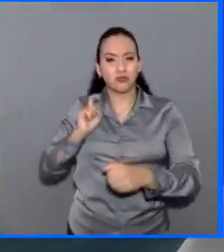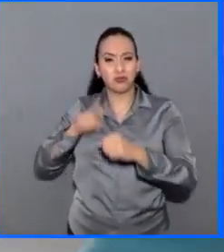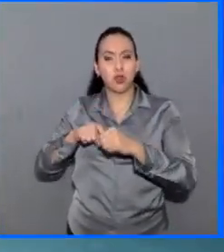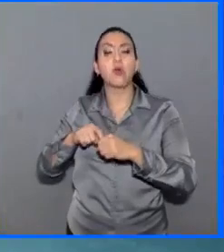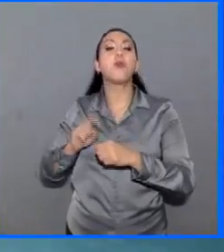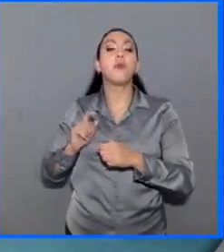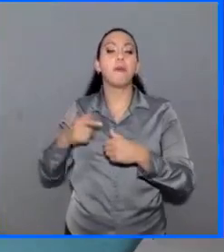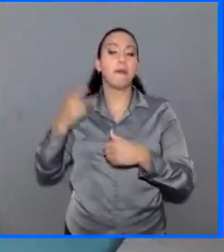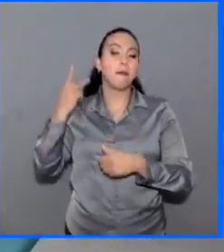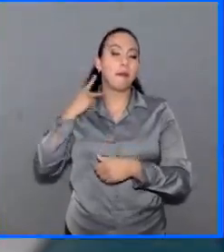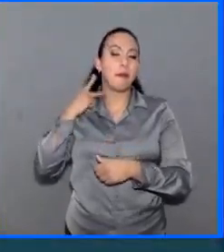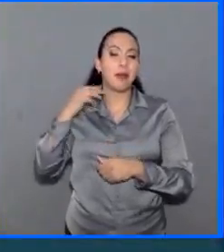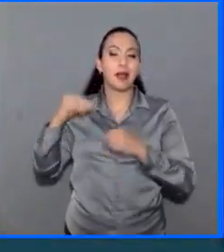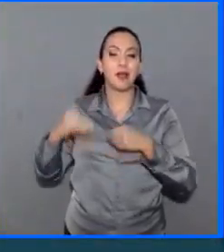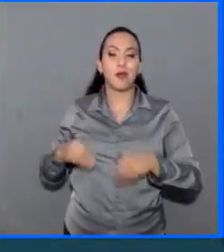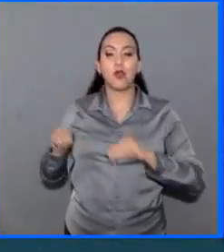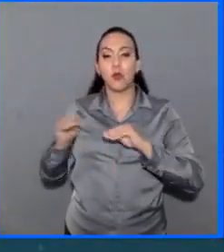Ciudadano.